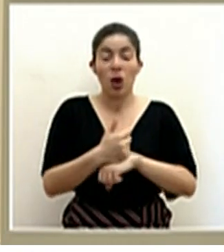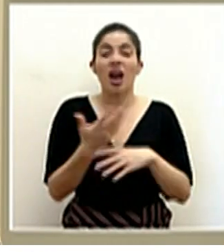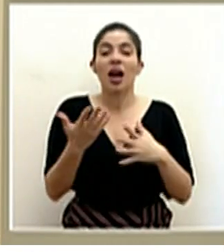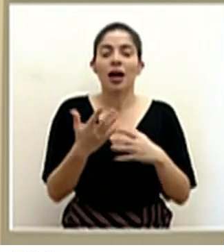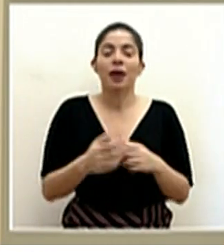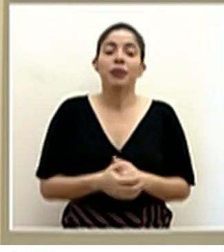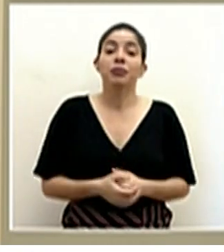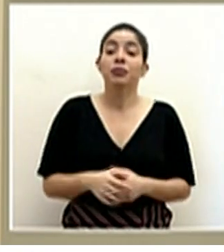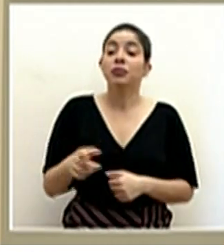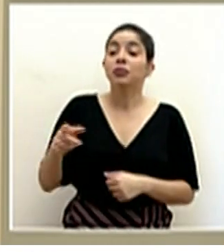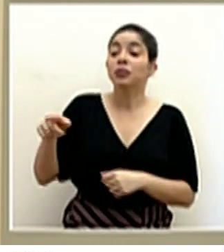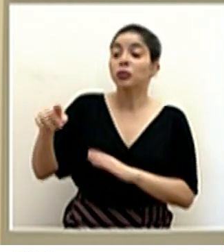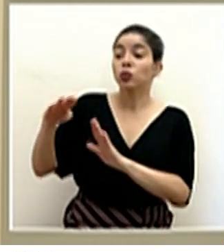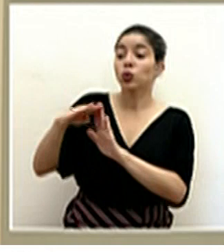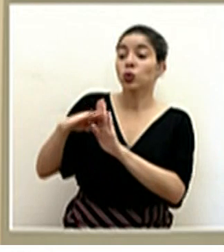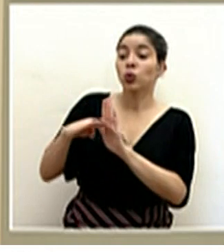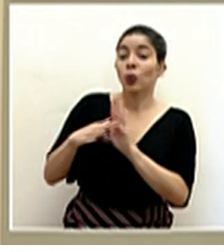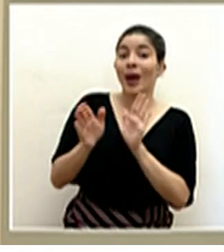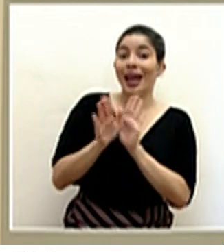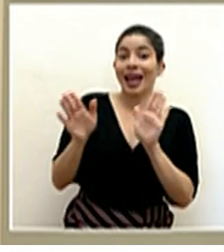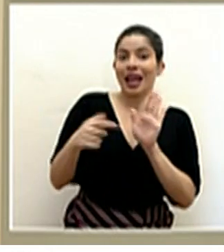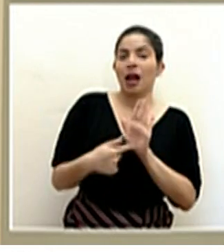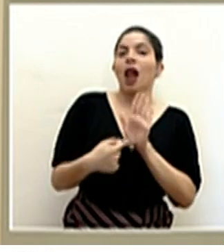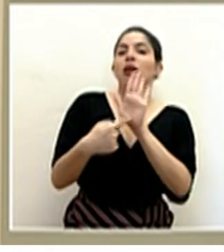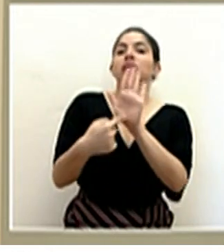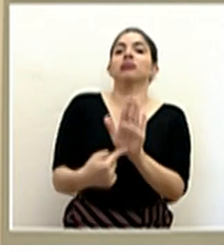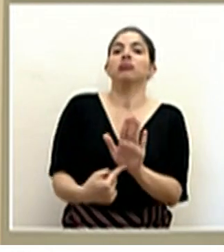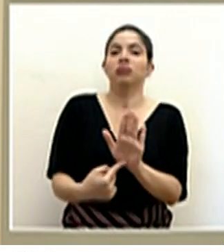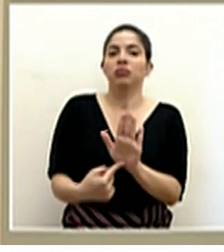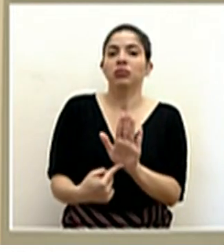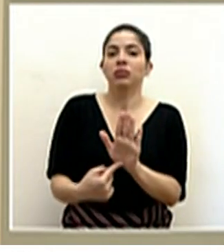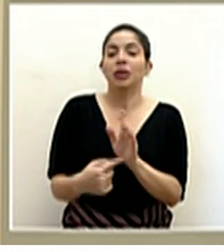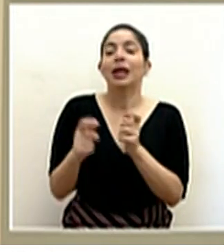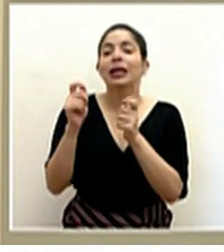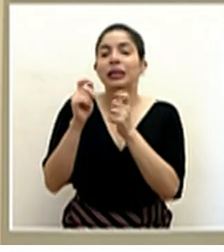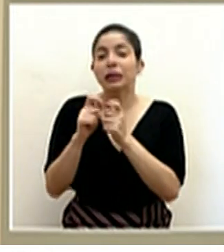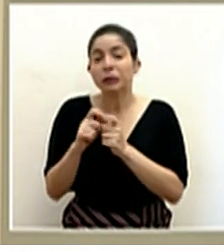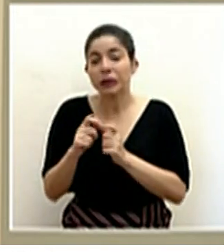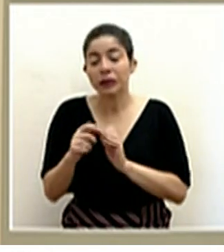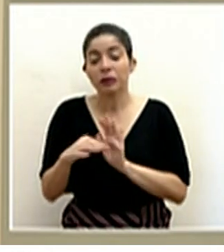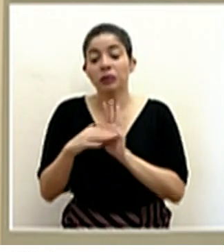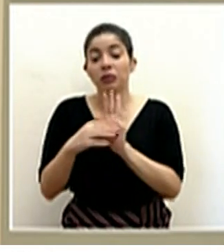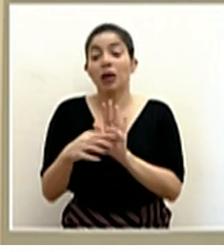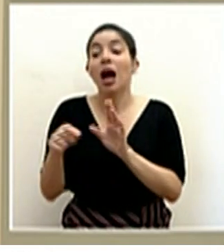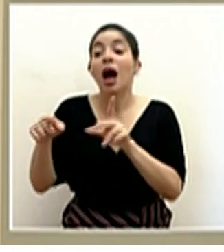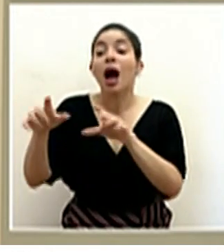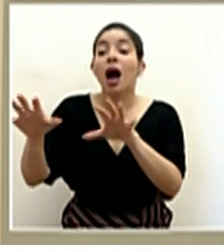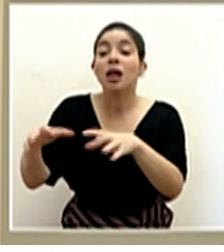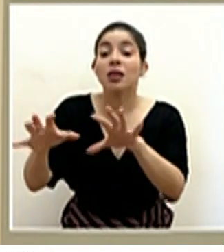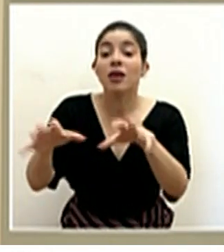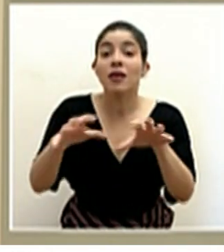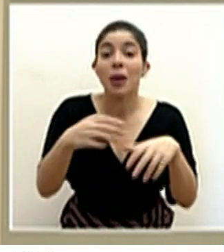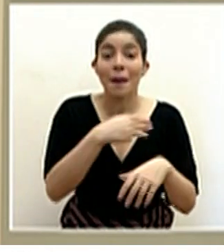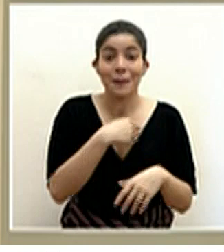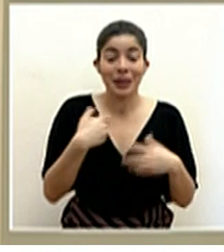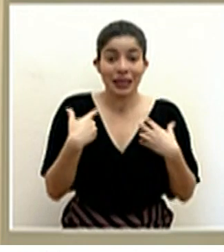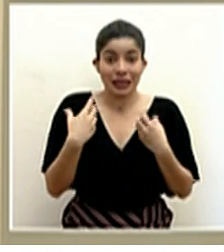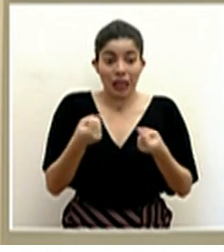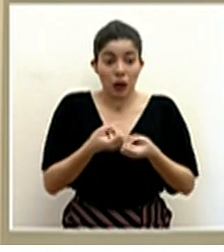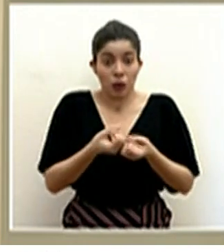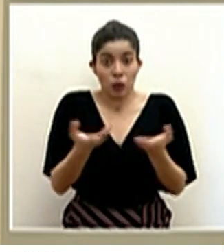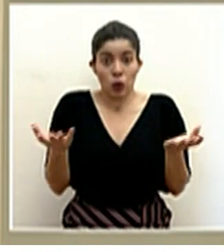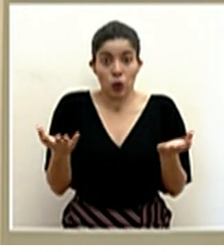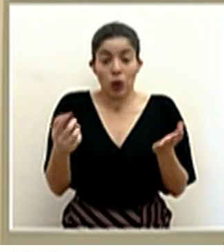es que los lineamientos generales y lineamientos específicos para las diferentes actividades que ha emitido el Ministerio de